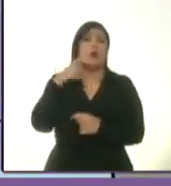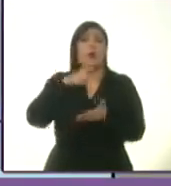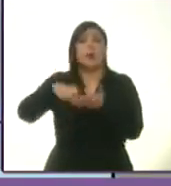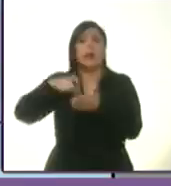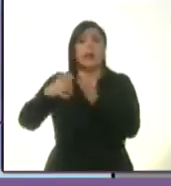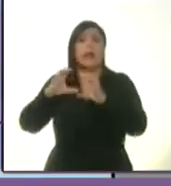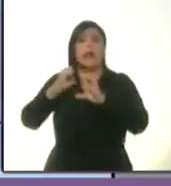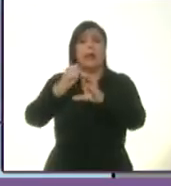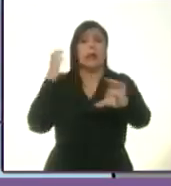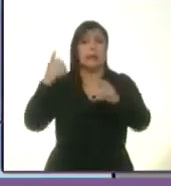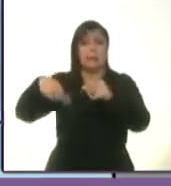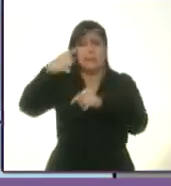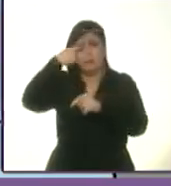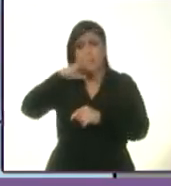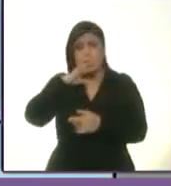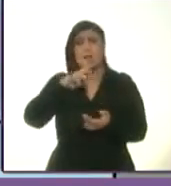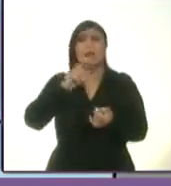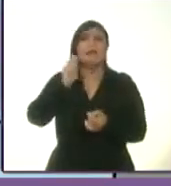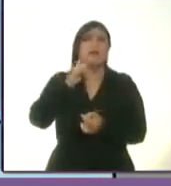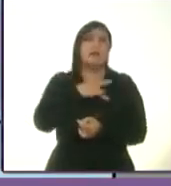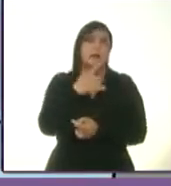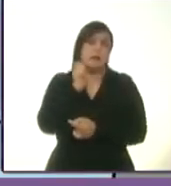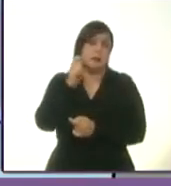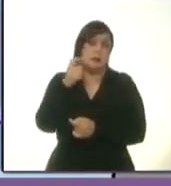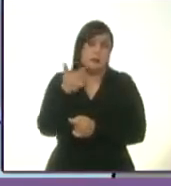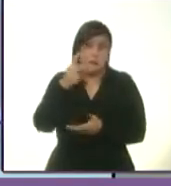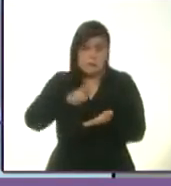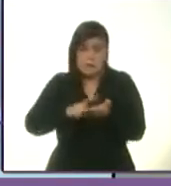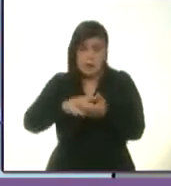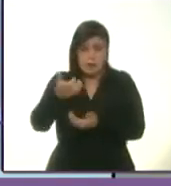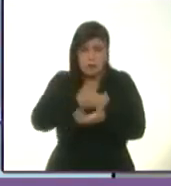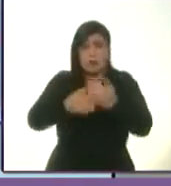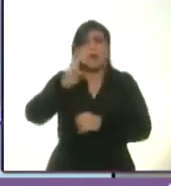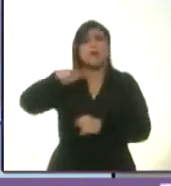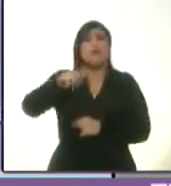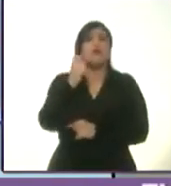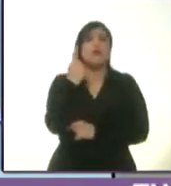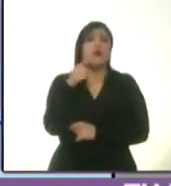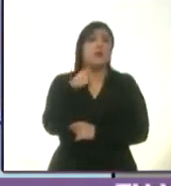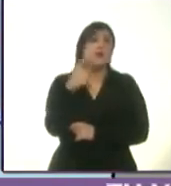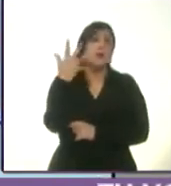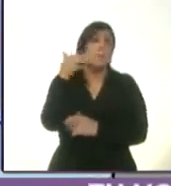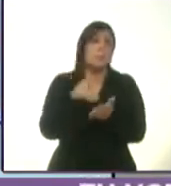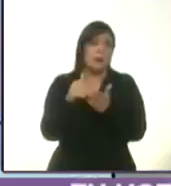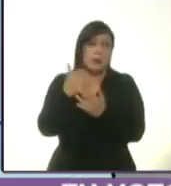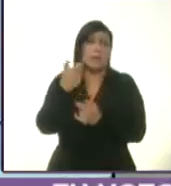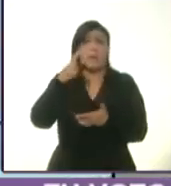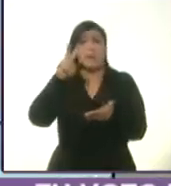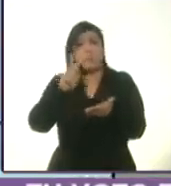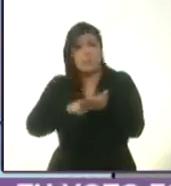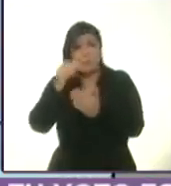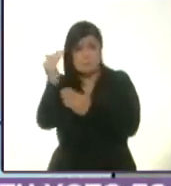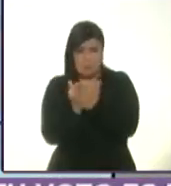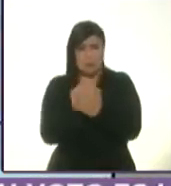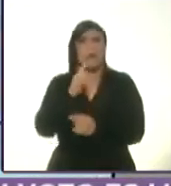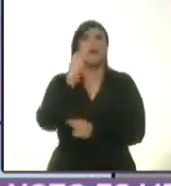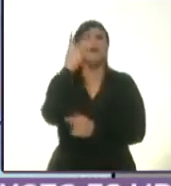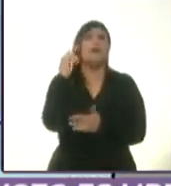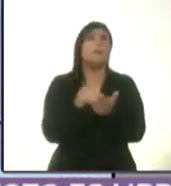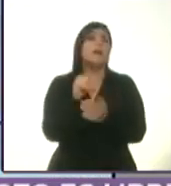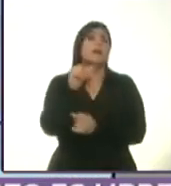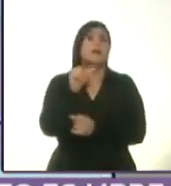2.5 millones de pesos cada uno solo que su valor comercial era de 1.5 millones de pesos 2016